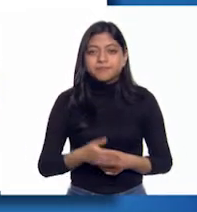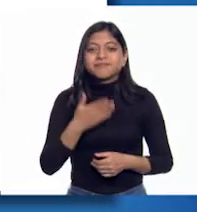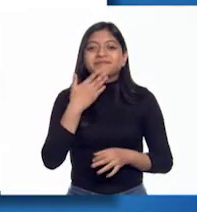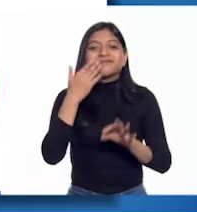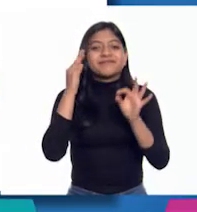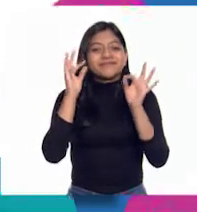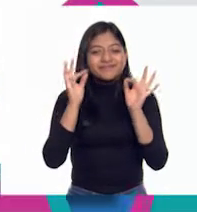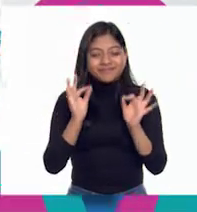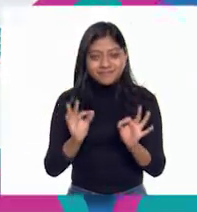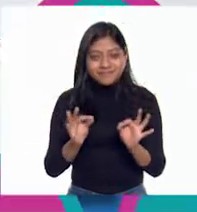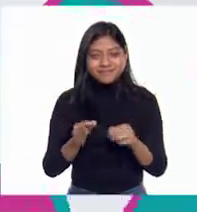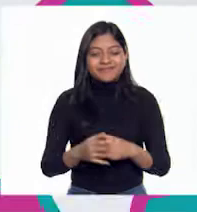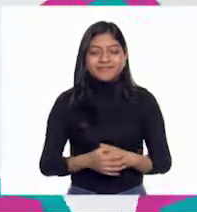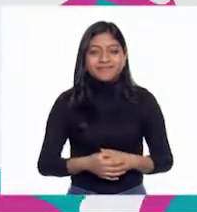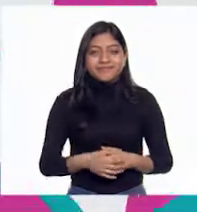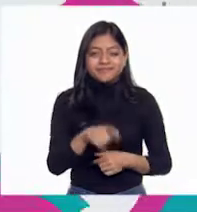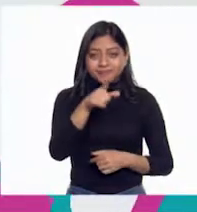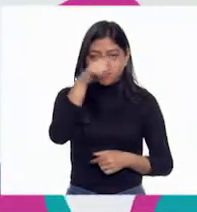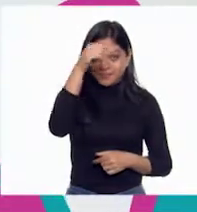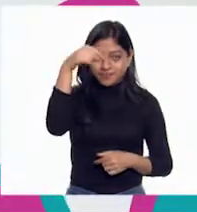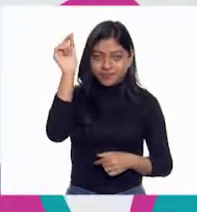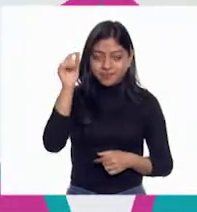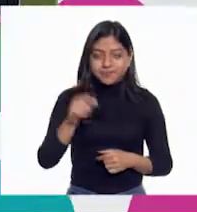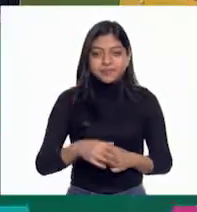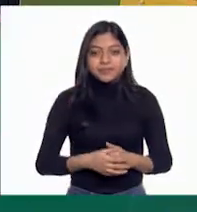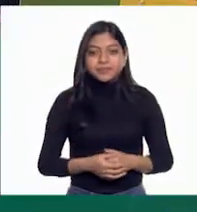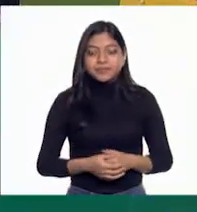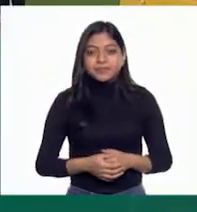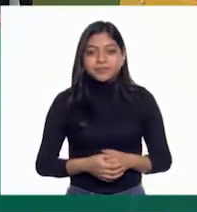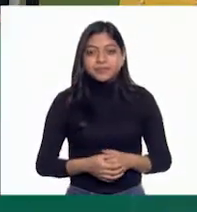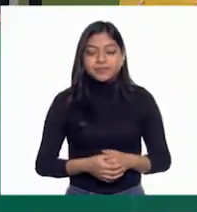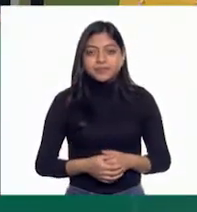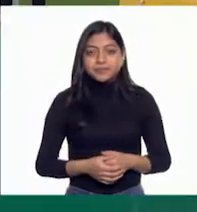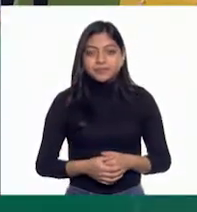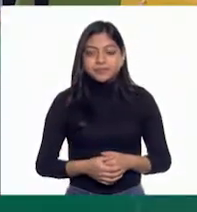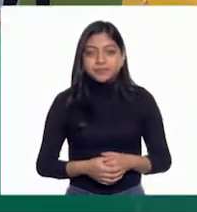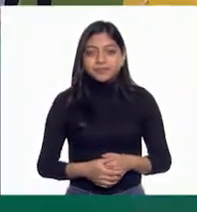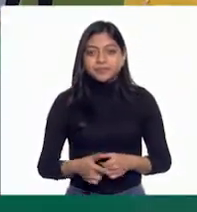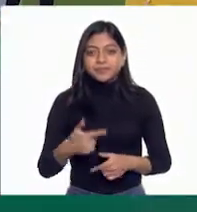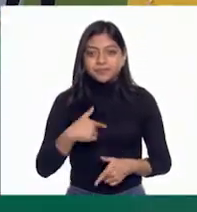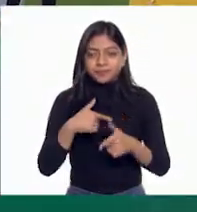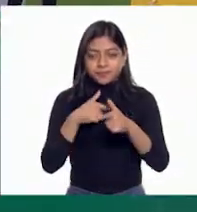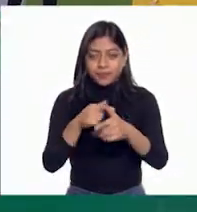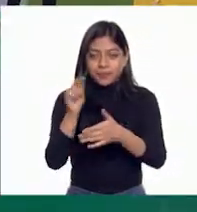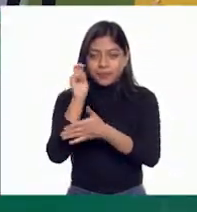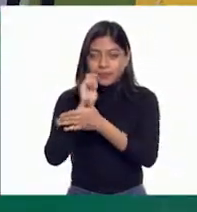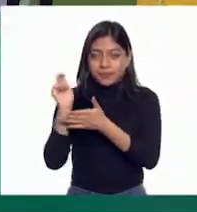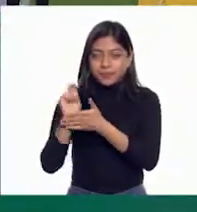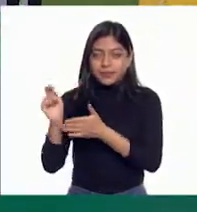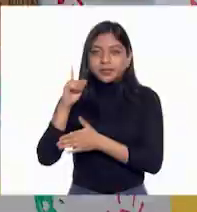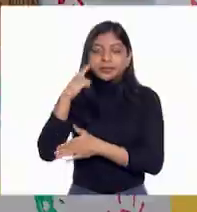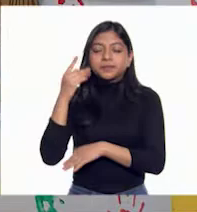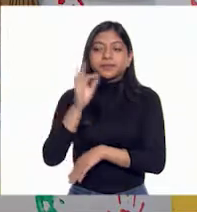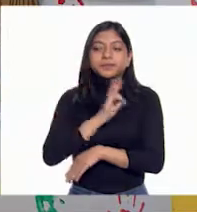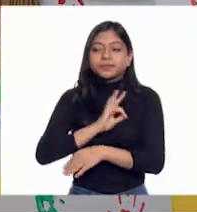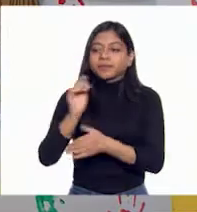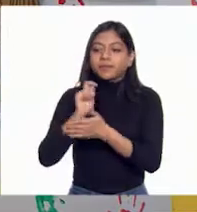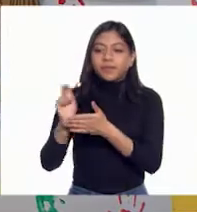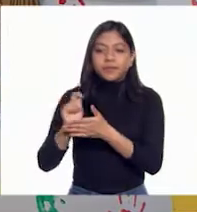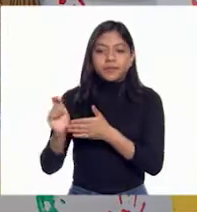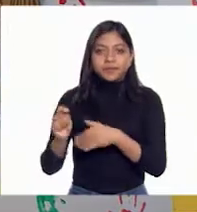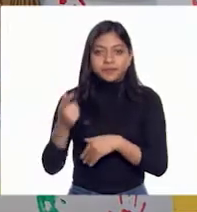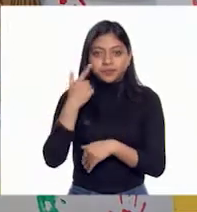bien, Mariana, tienes una palomita. Muy bien. Muy bien, yo continúo con la siguiente parte. Perfecto. De la